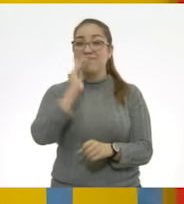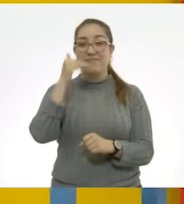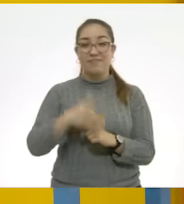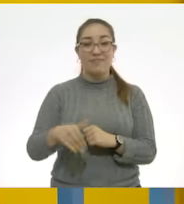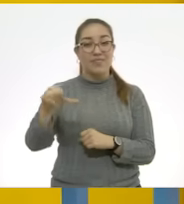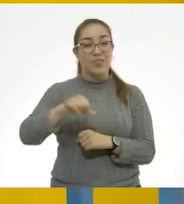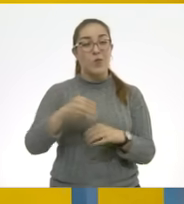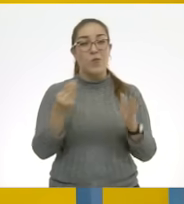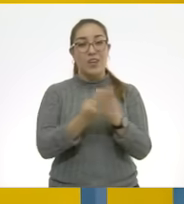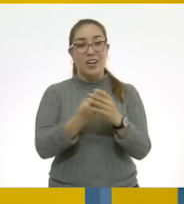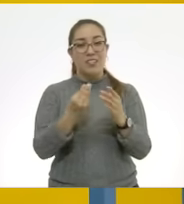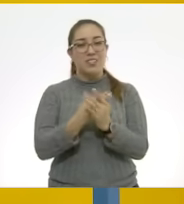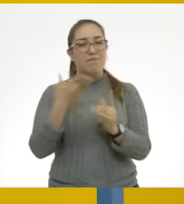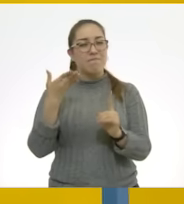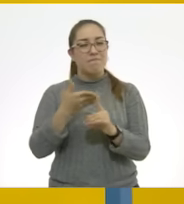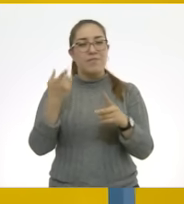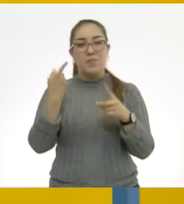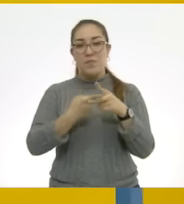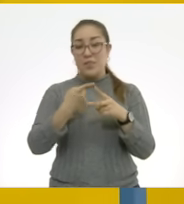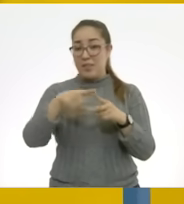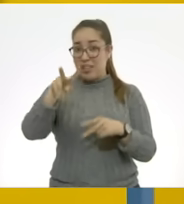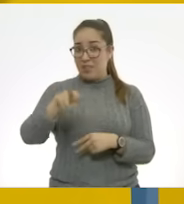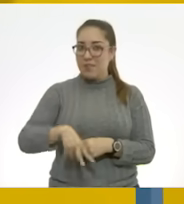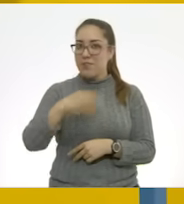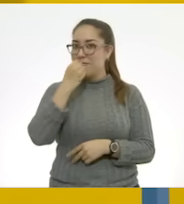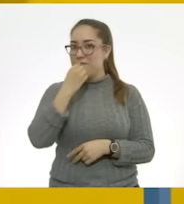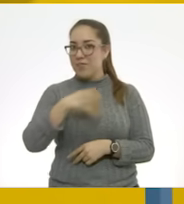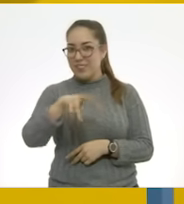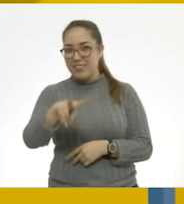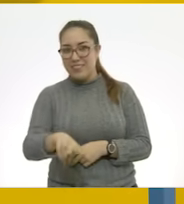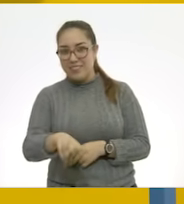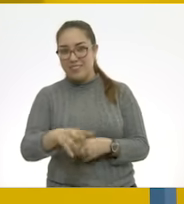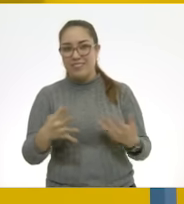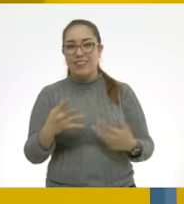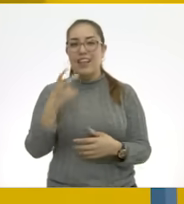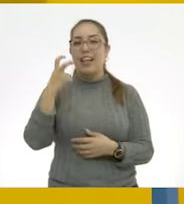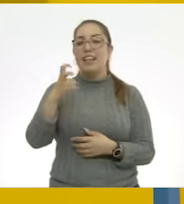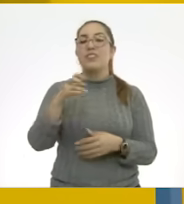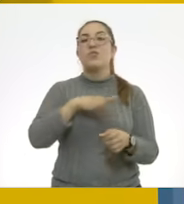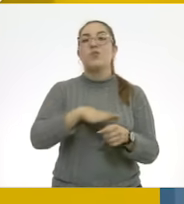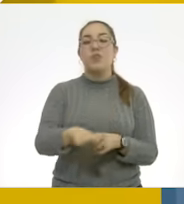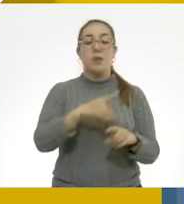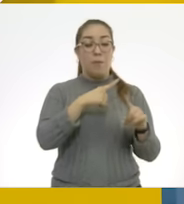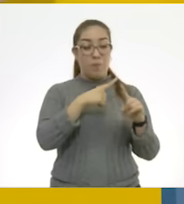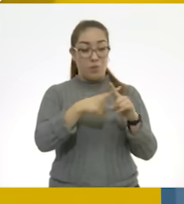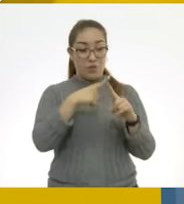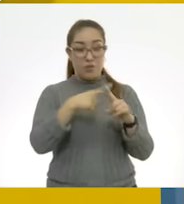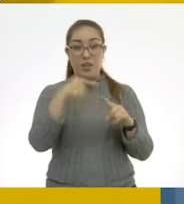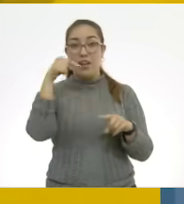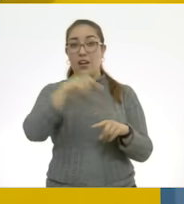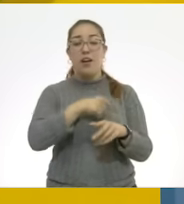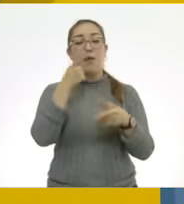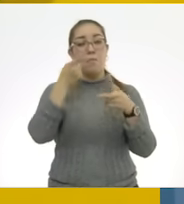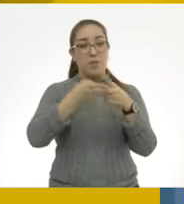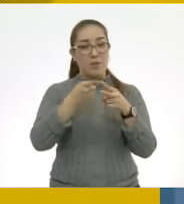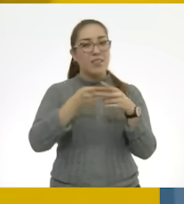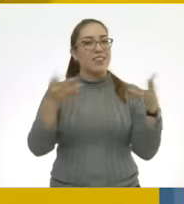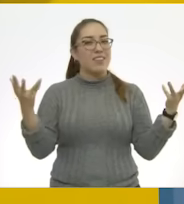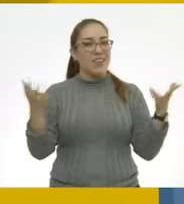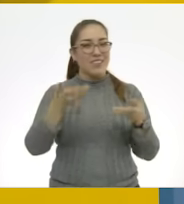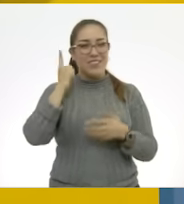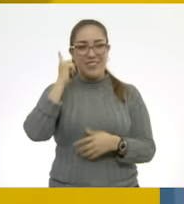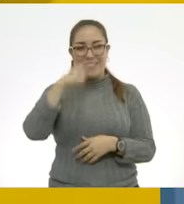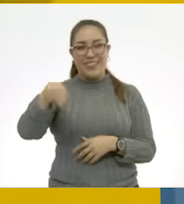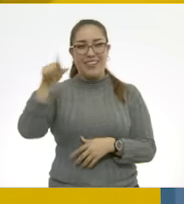nuestra clase de matemáticas. Estuvo muy padre, ¿verdad? Esto fue Armar Multiplicaciones. Esperamos y lo hayan disfrutado tanto como